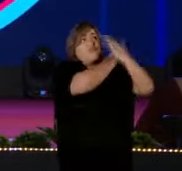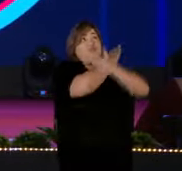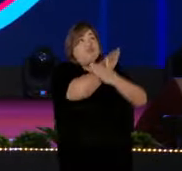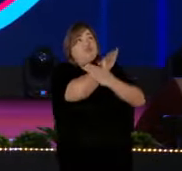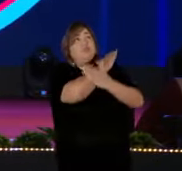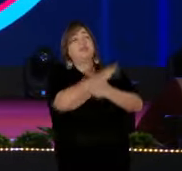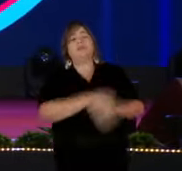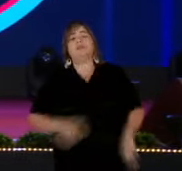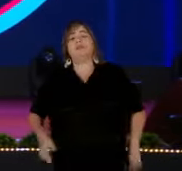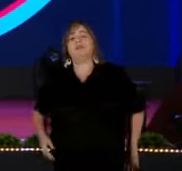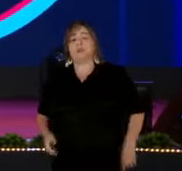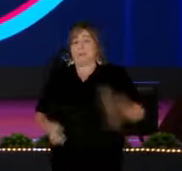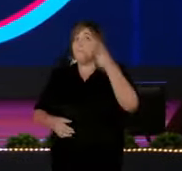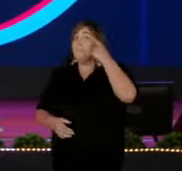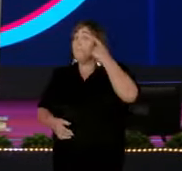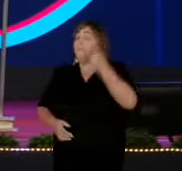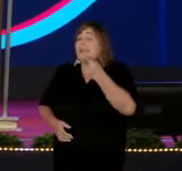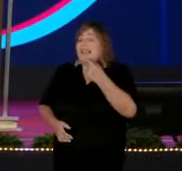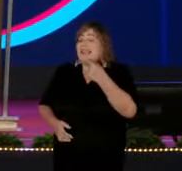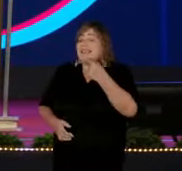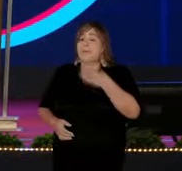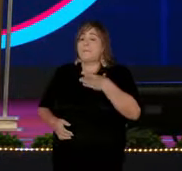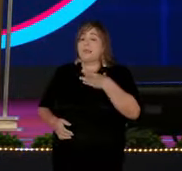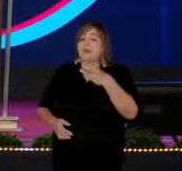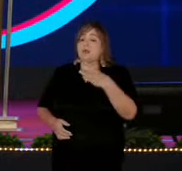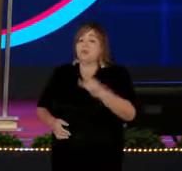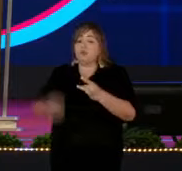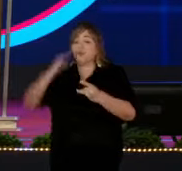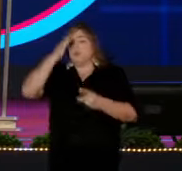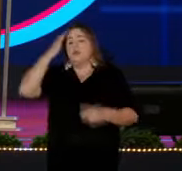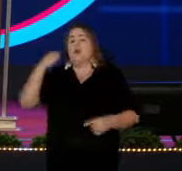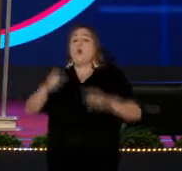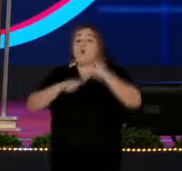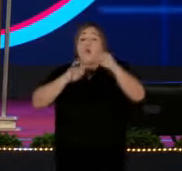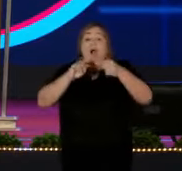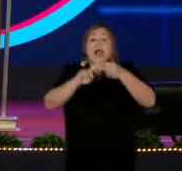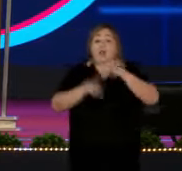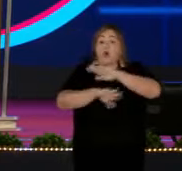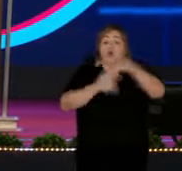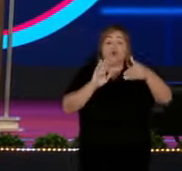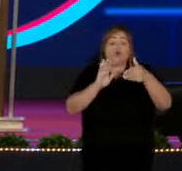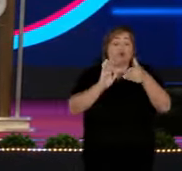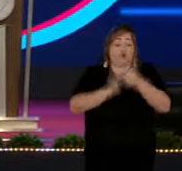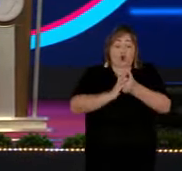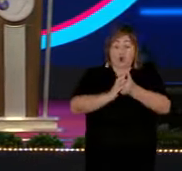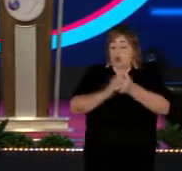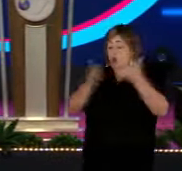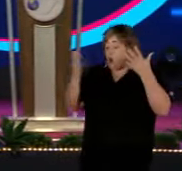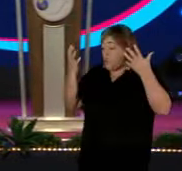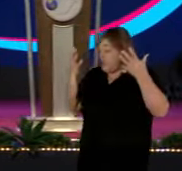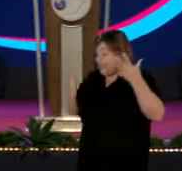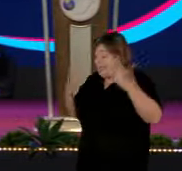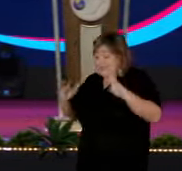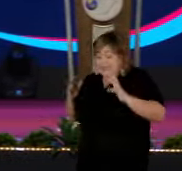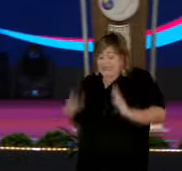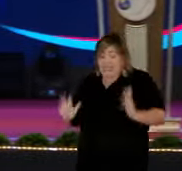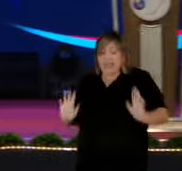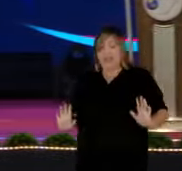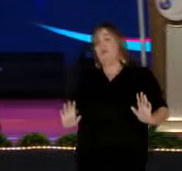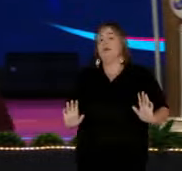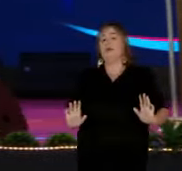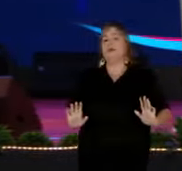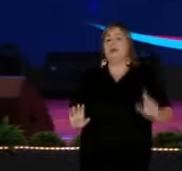mira lo que dice, que me gusta. Habiendo acabado todo. O sea, que ese día malo, ese día